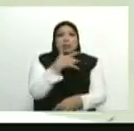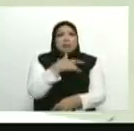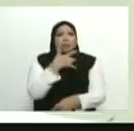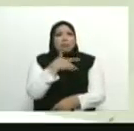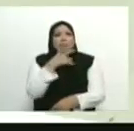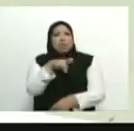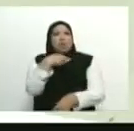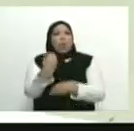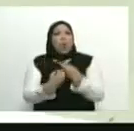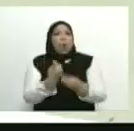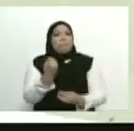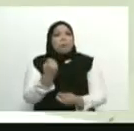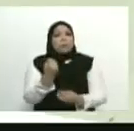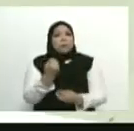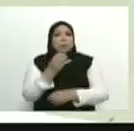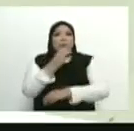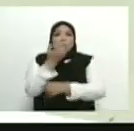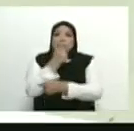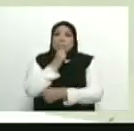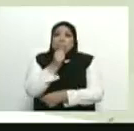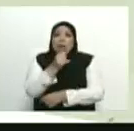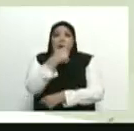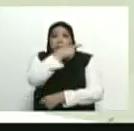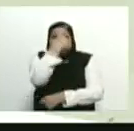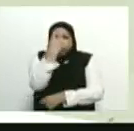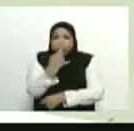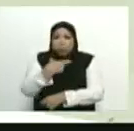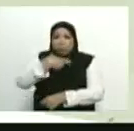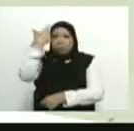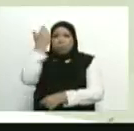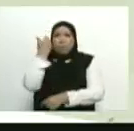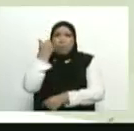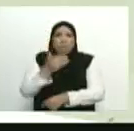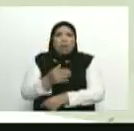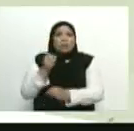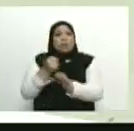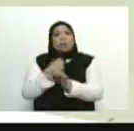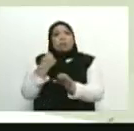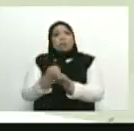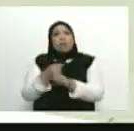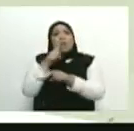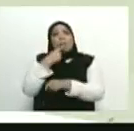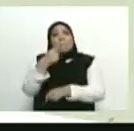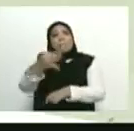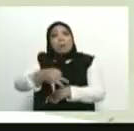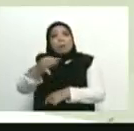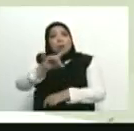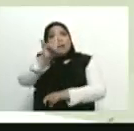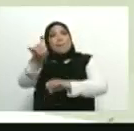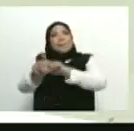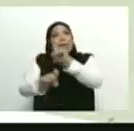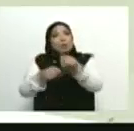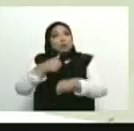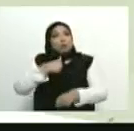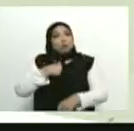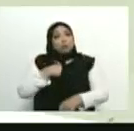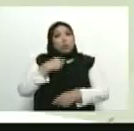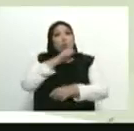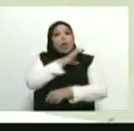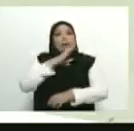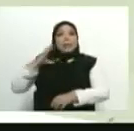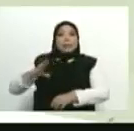Sentiríamos una gran indignación, sería una gran ofensa, ¿verdad? Le pregunto a los cristianos del